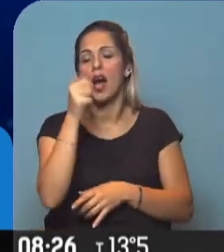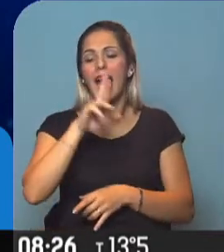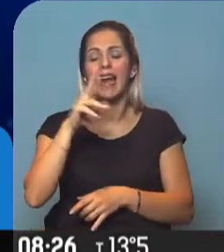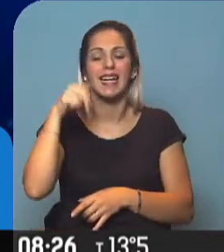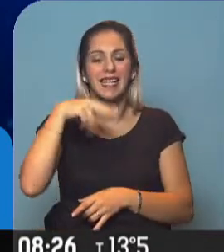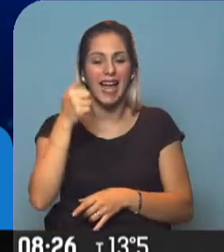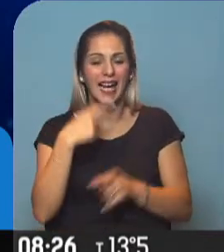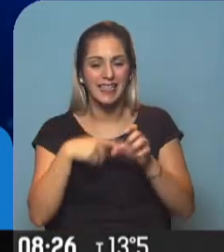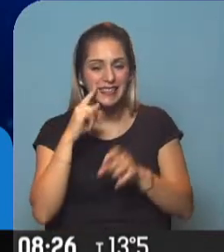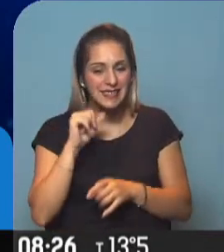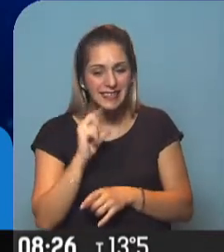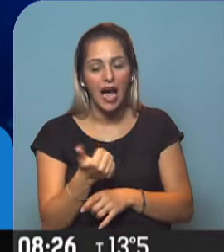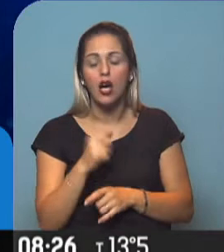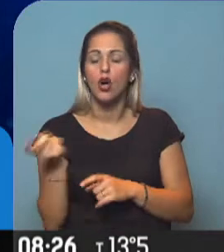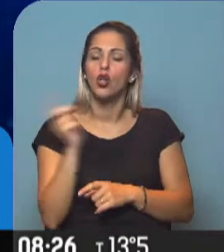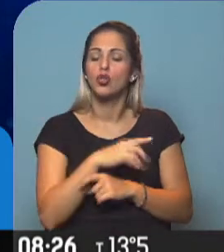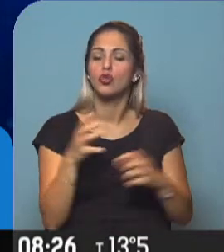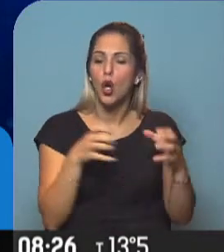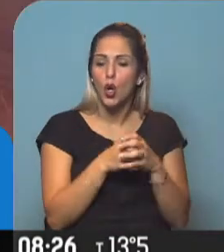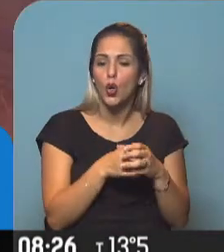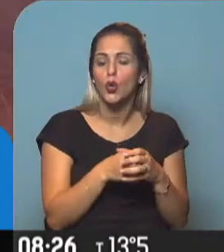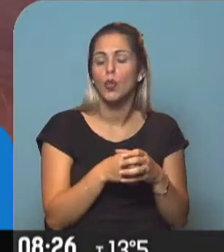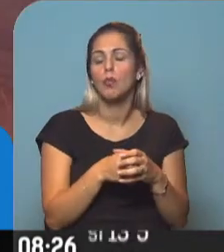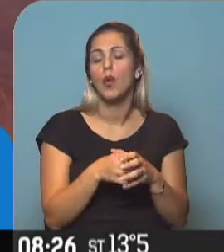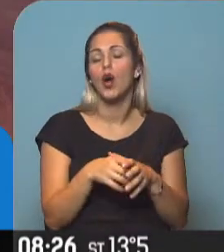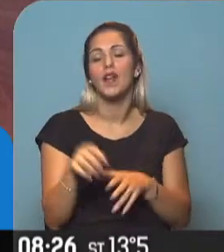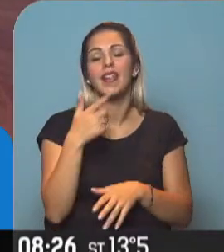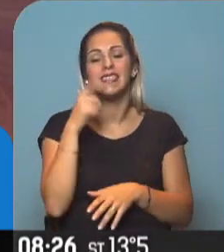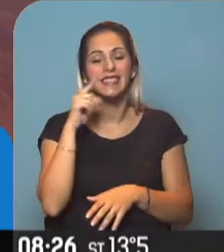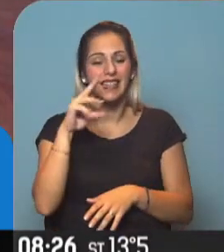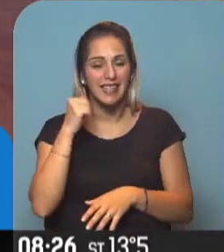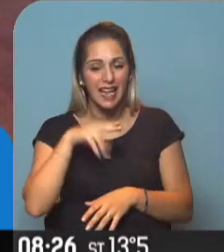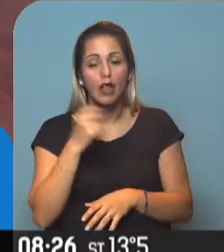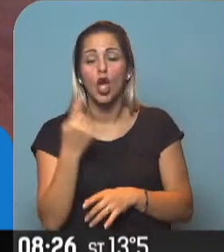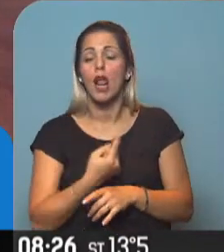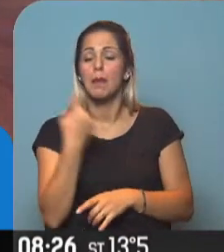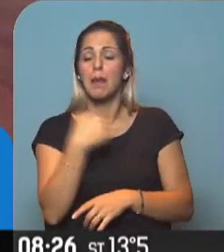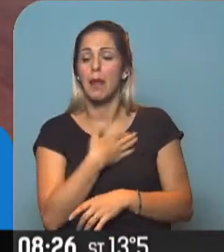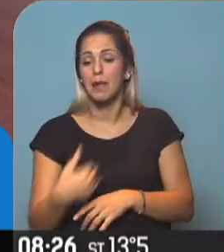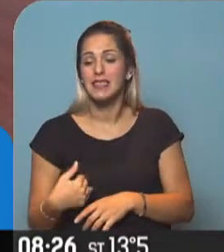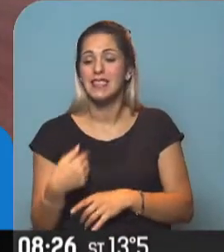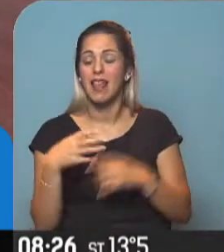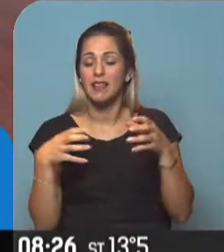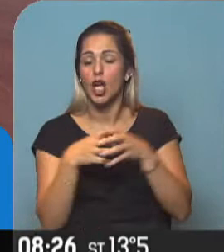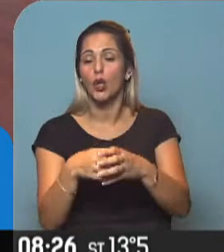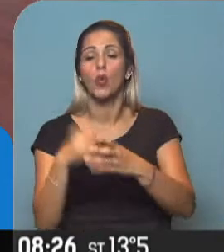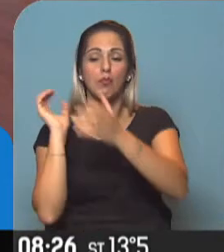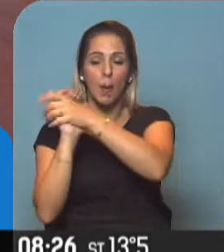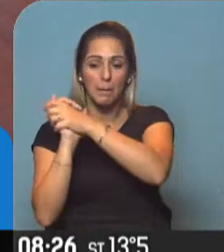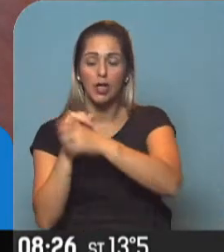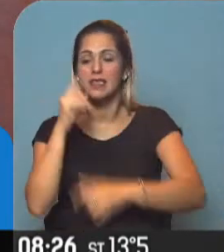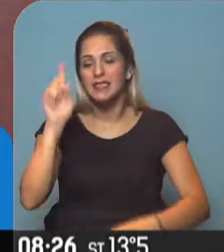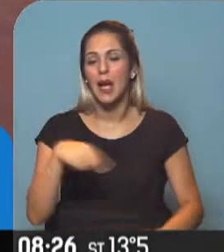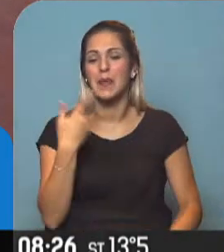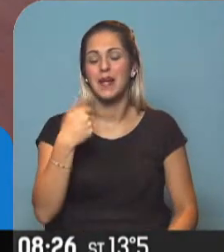sindicalista en la que gran parte de ello va a terminar el primer presidente del partido peronista era el secretario general de la corriente sindicalista